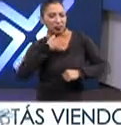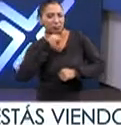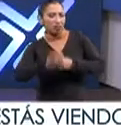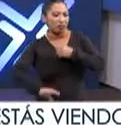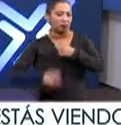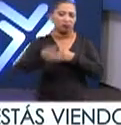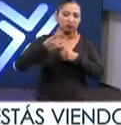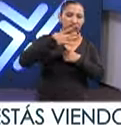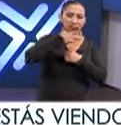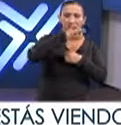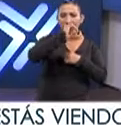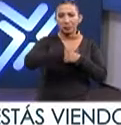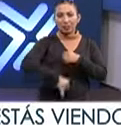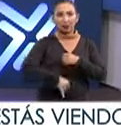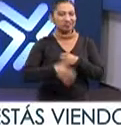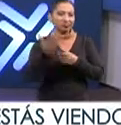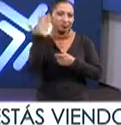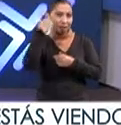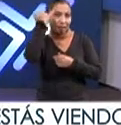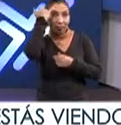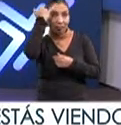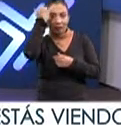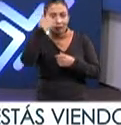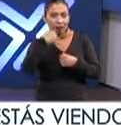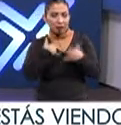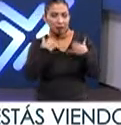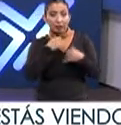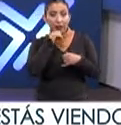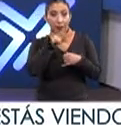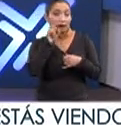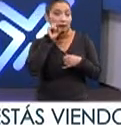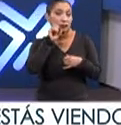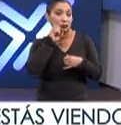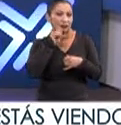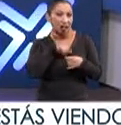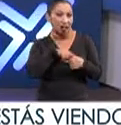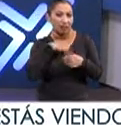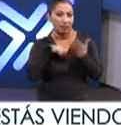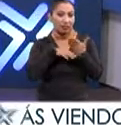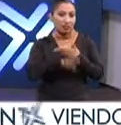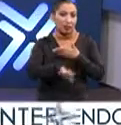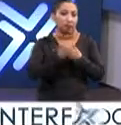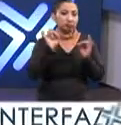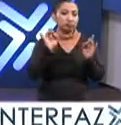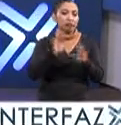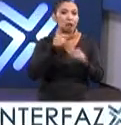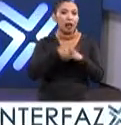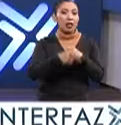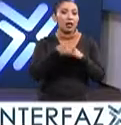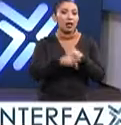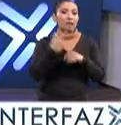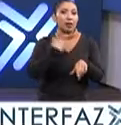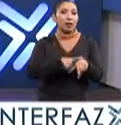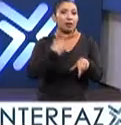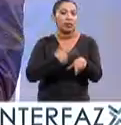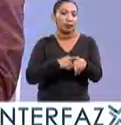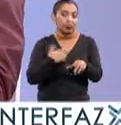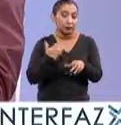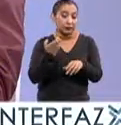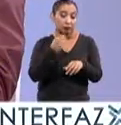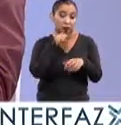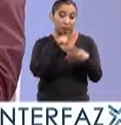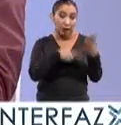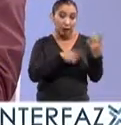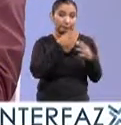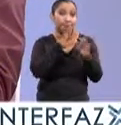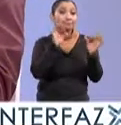chavos, y bueno, pues las cuestiones inclusive de sexualidad, ¿no? De prevención, de riesgos, todas esas cuestiones son las